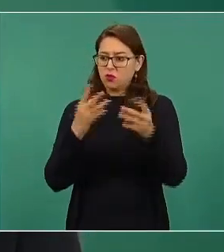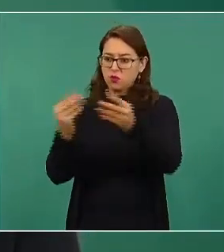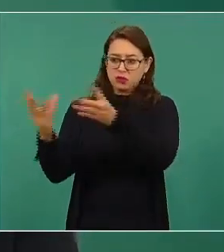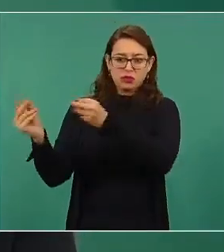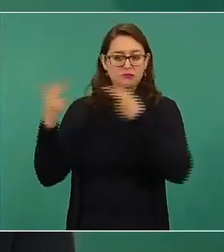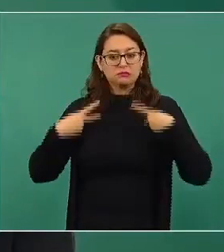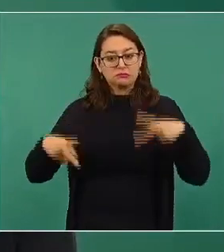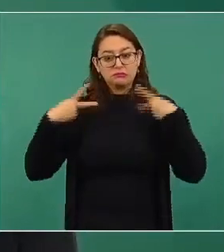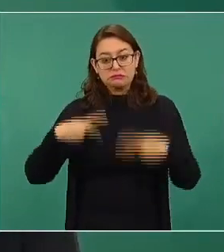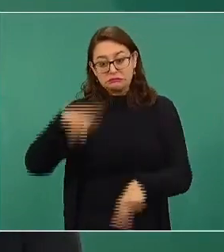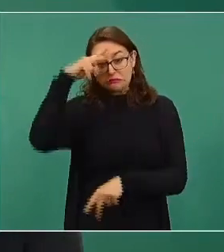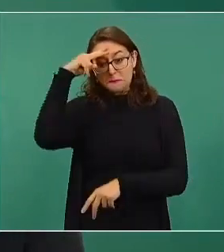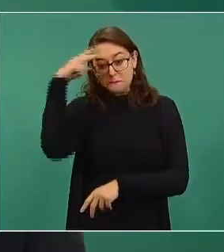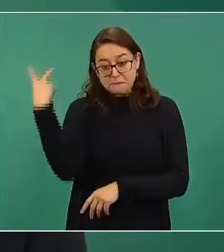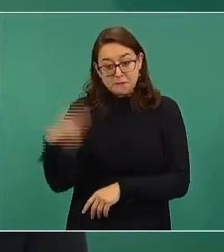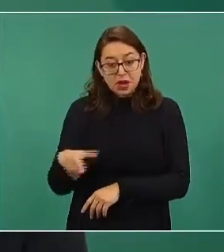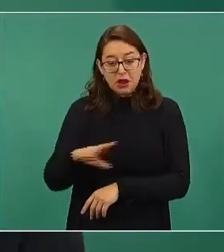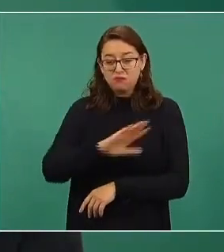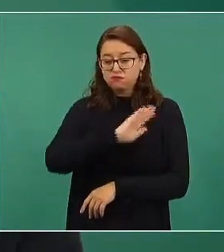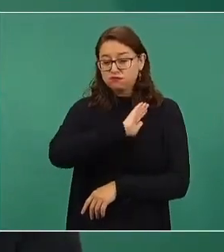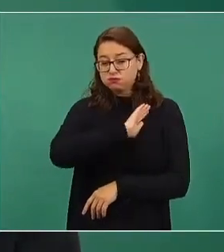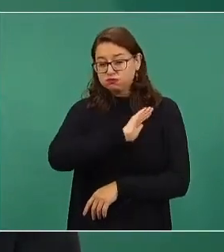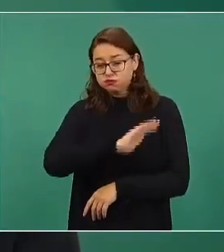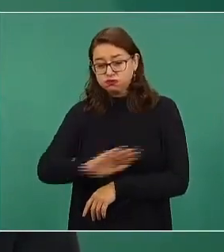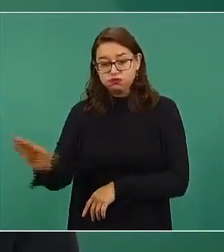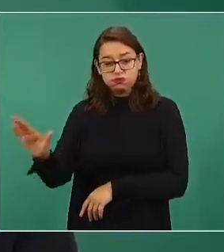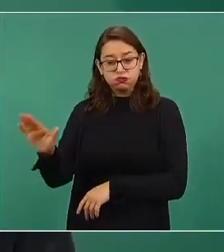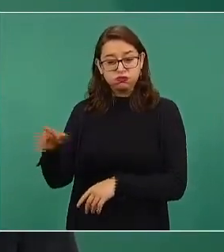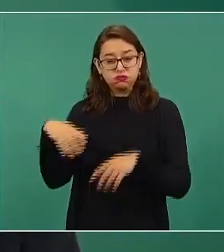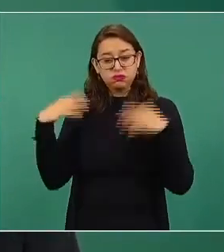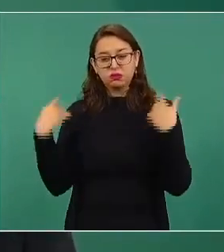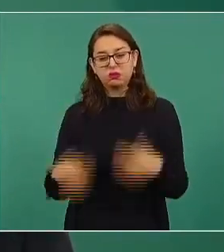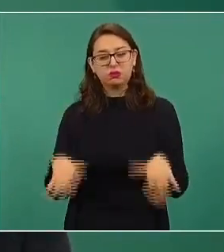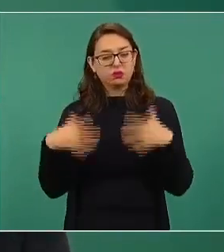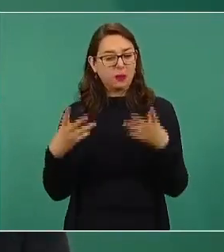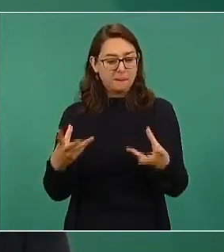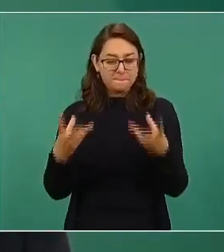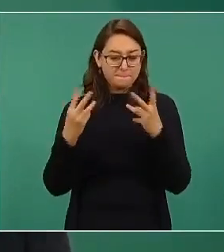muchos mexicanos, murieron en la revolución por